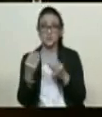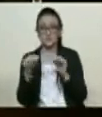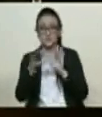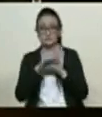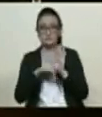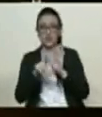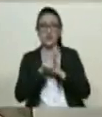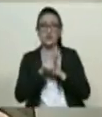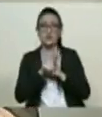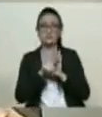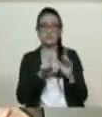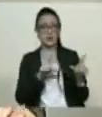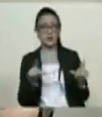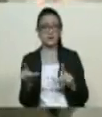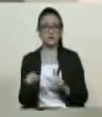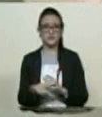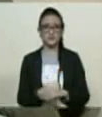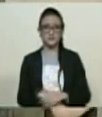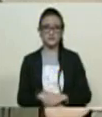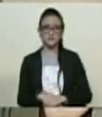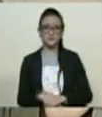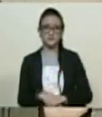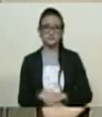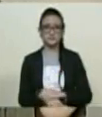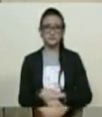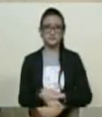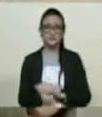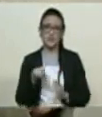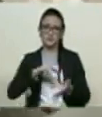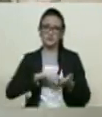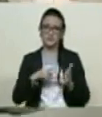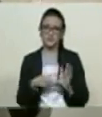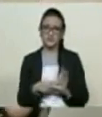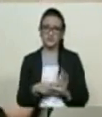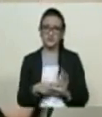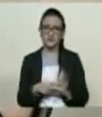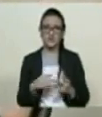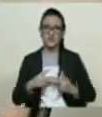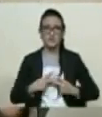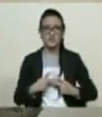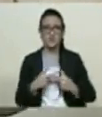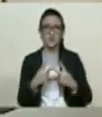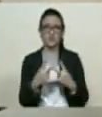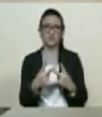ya como ley. Eso es lo que significan voluntad